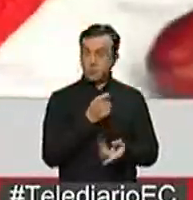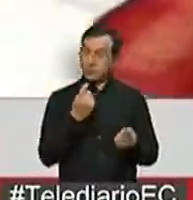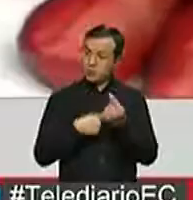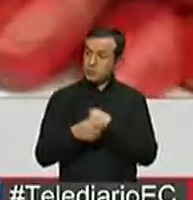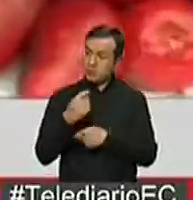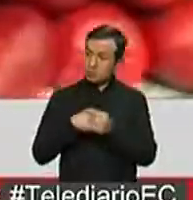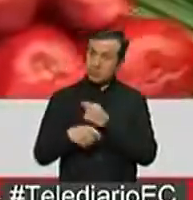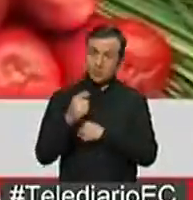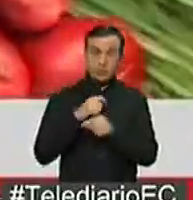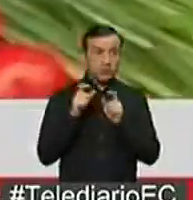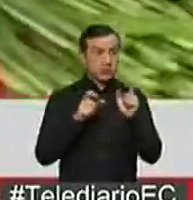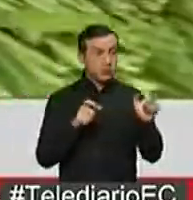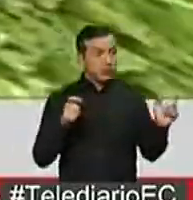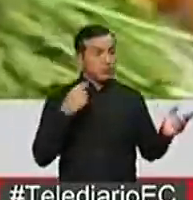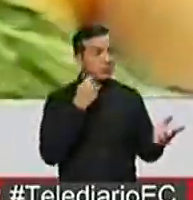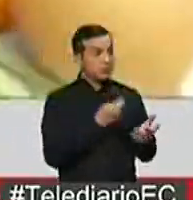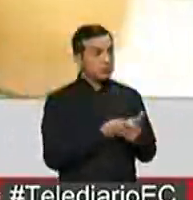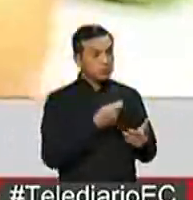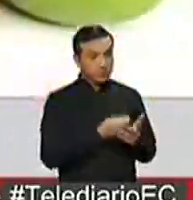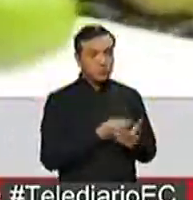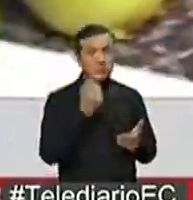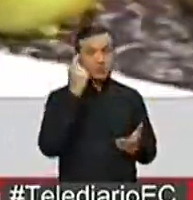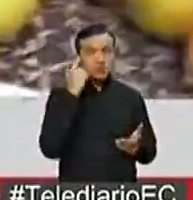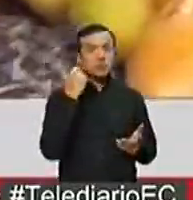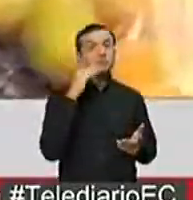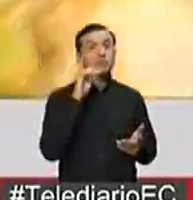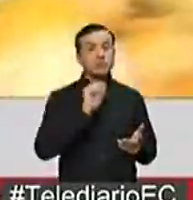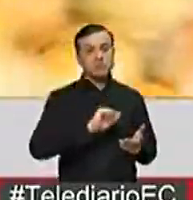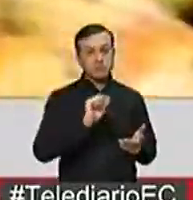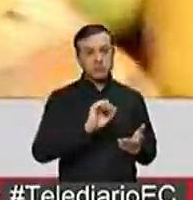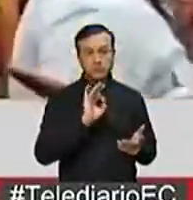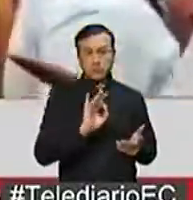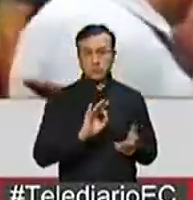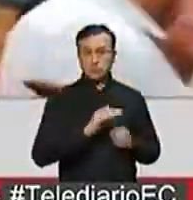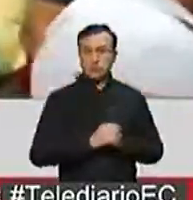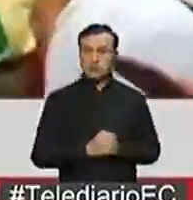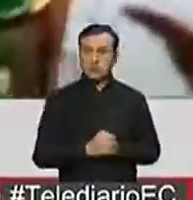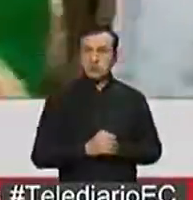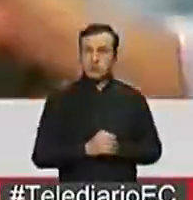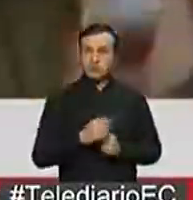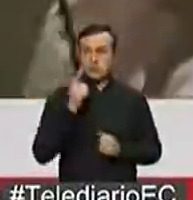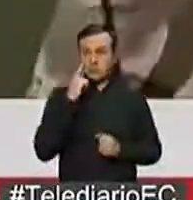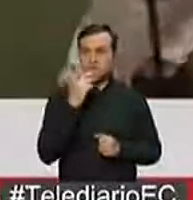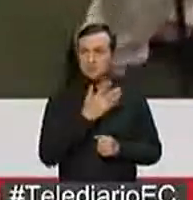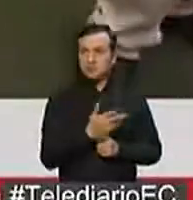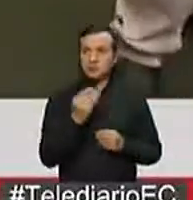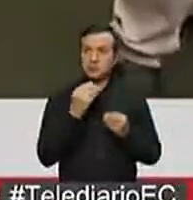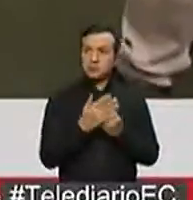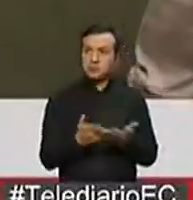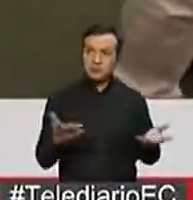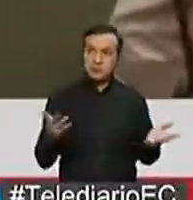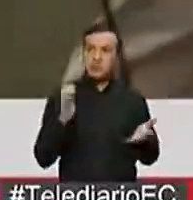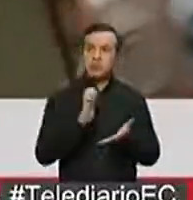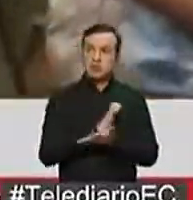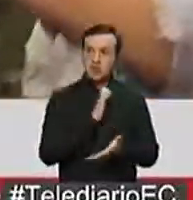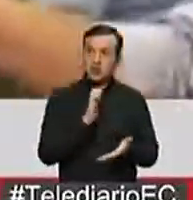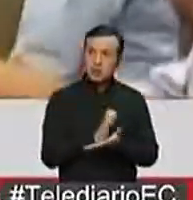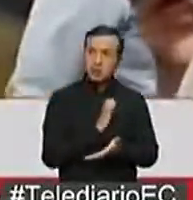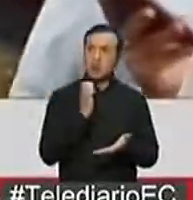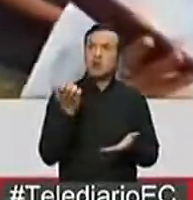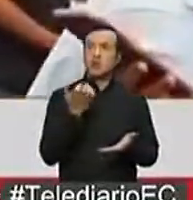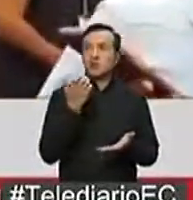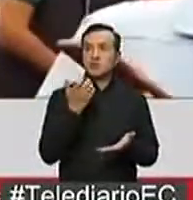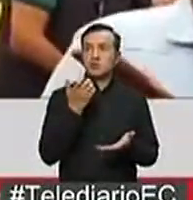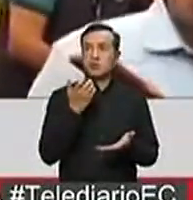mientras que a los consumidores les da la posibilidad de comprar a mejores precios. Aquí podemos comprar de todo, desde queso, tomate, sandía,